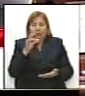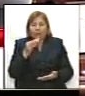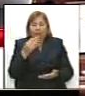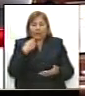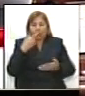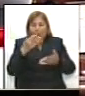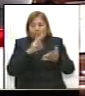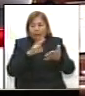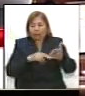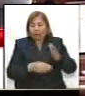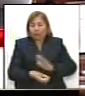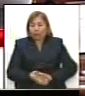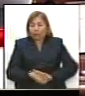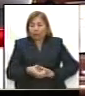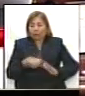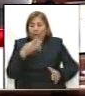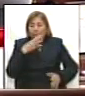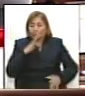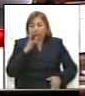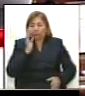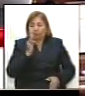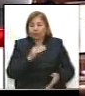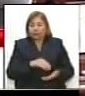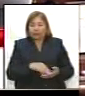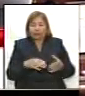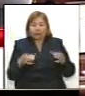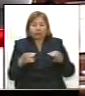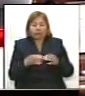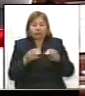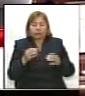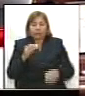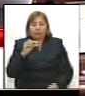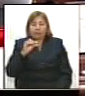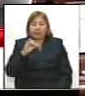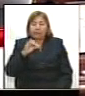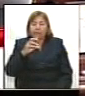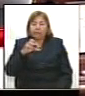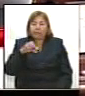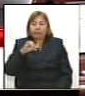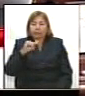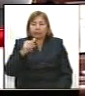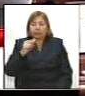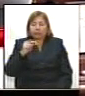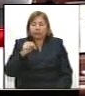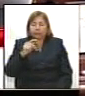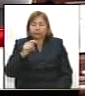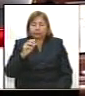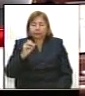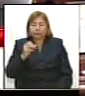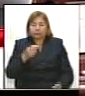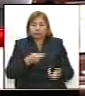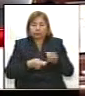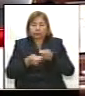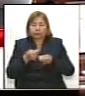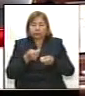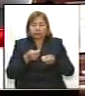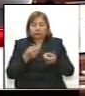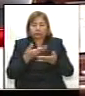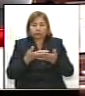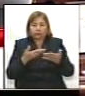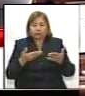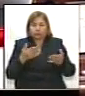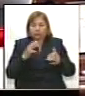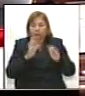sido leído. Tiene la palabra el congresista Guía Pianto, presidente de la Comisión de Comercio Exterior, hasta por